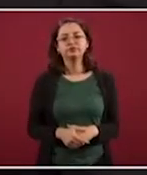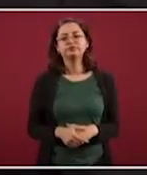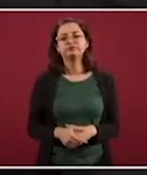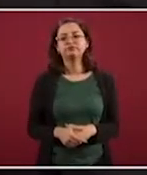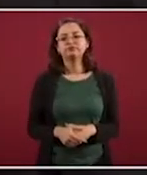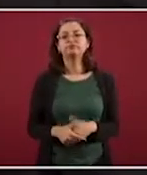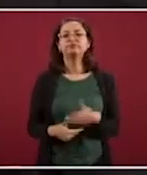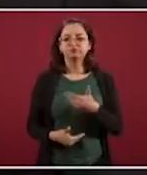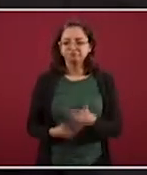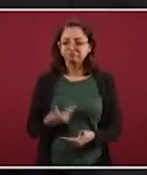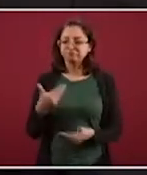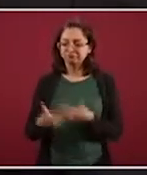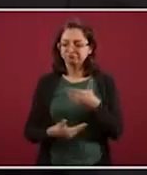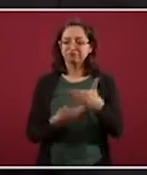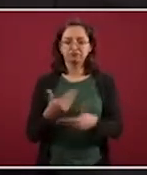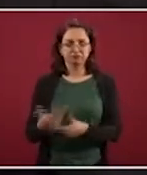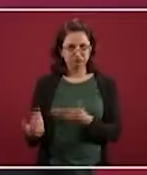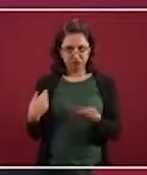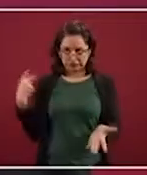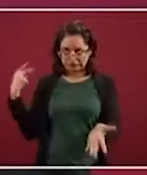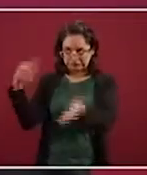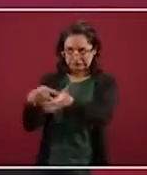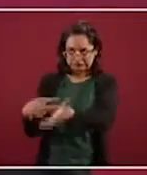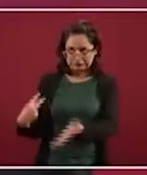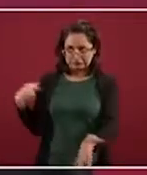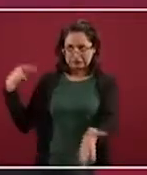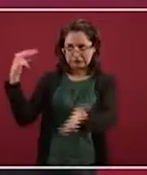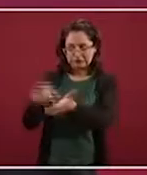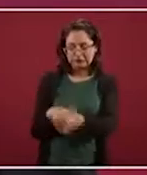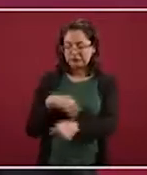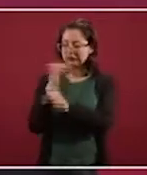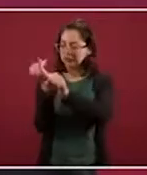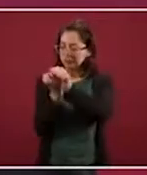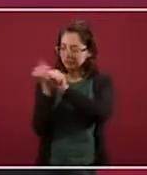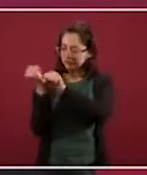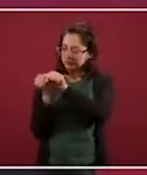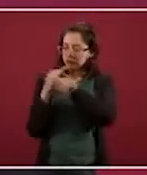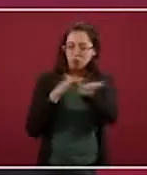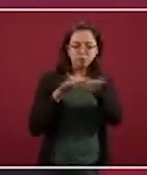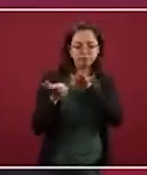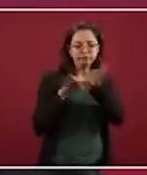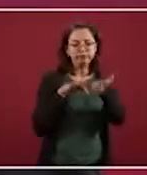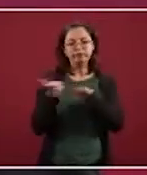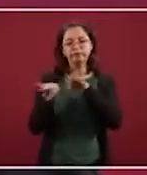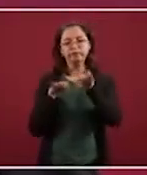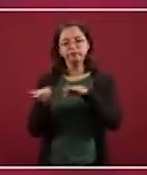han ido, han hecho trabajo de investigación